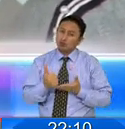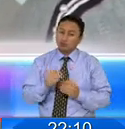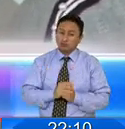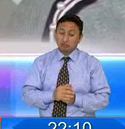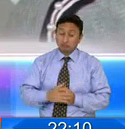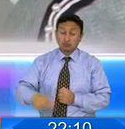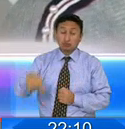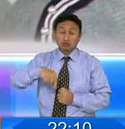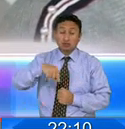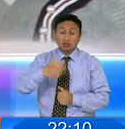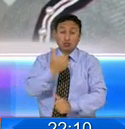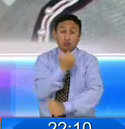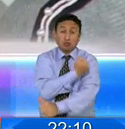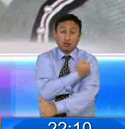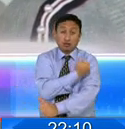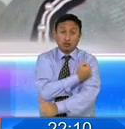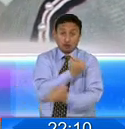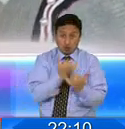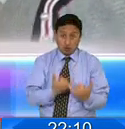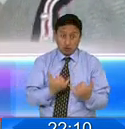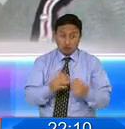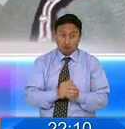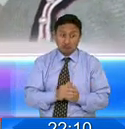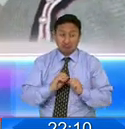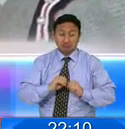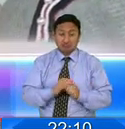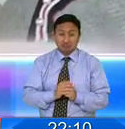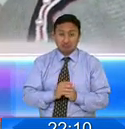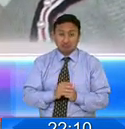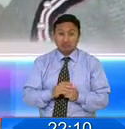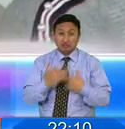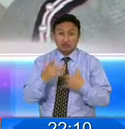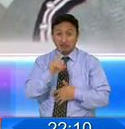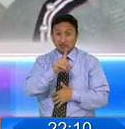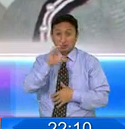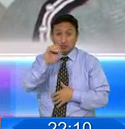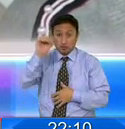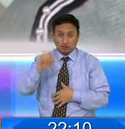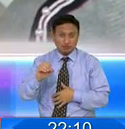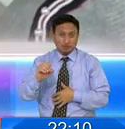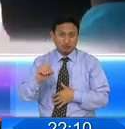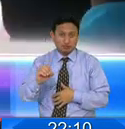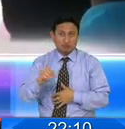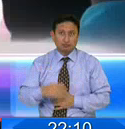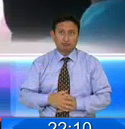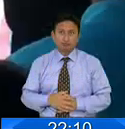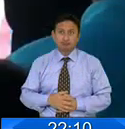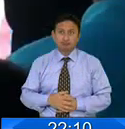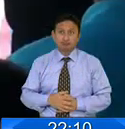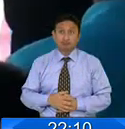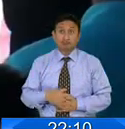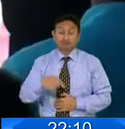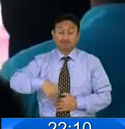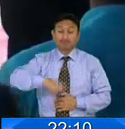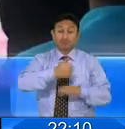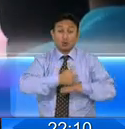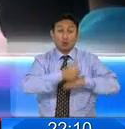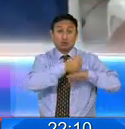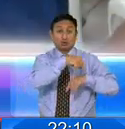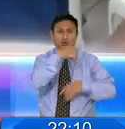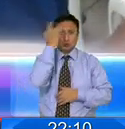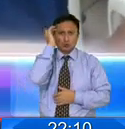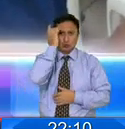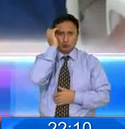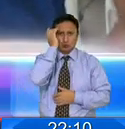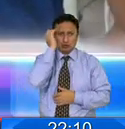dice que igual esta vacuna que nos ponemos no va a ser totalmente al 100% para la nueva cepa. Y es que la preocupación de las